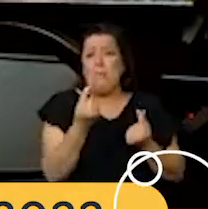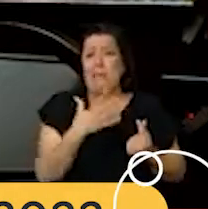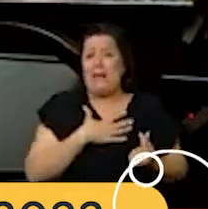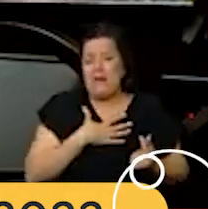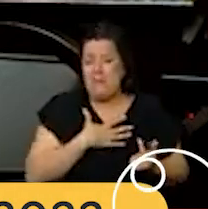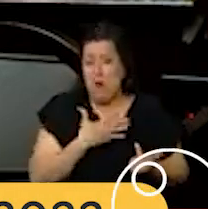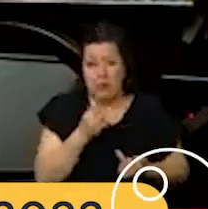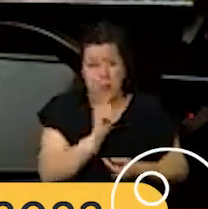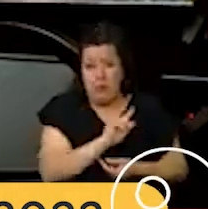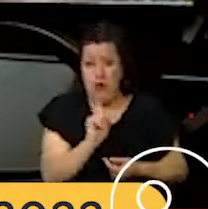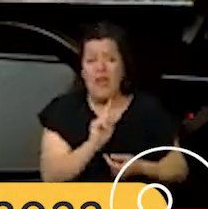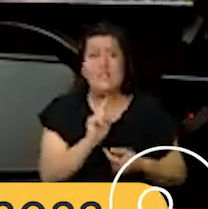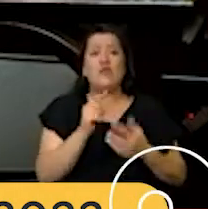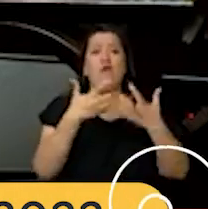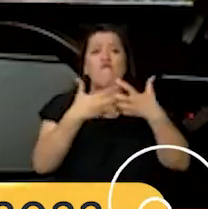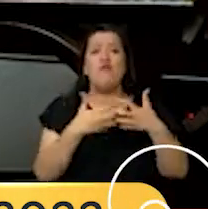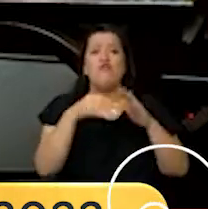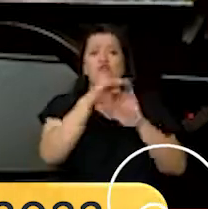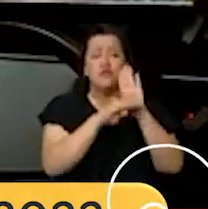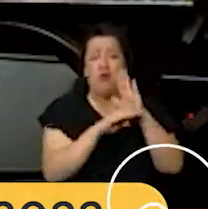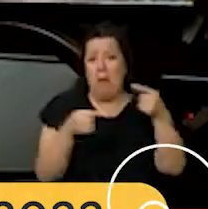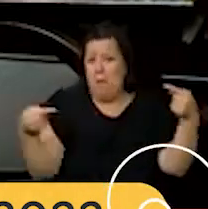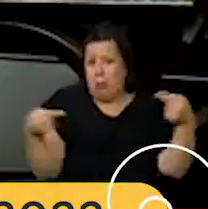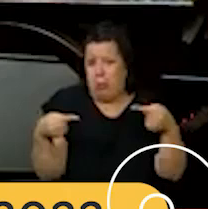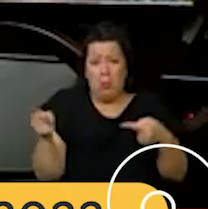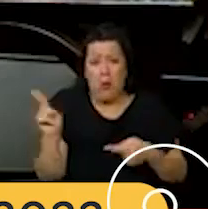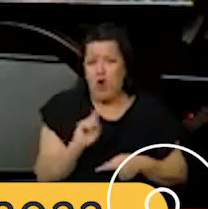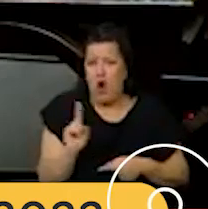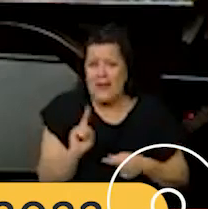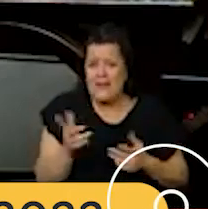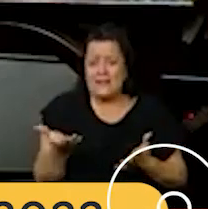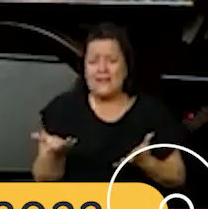las funciones que cumple. Y la verdad que